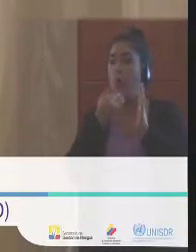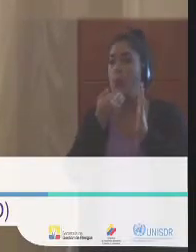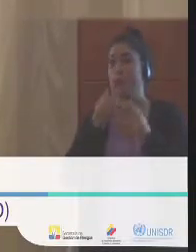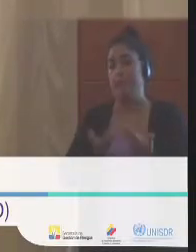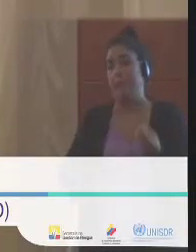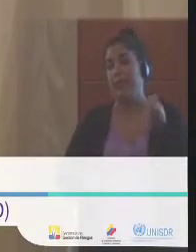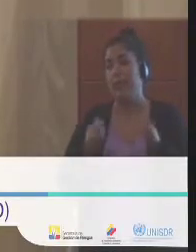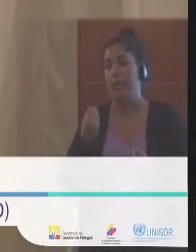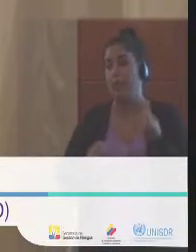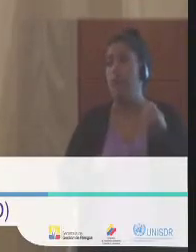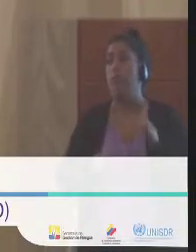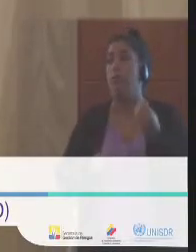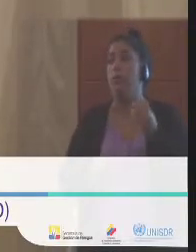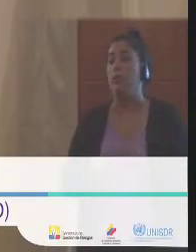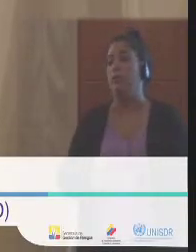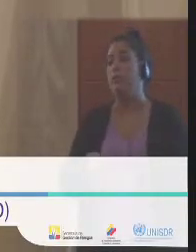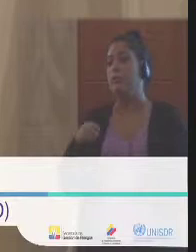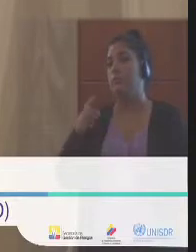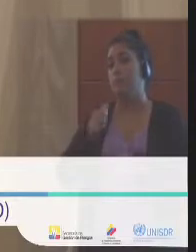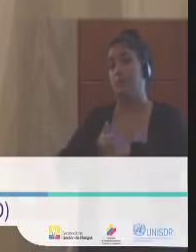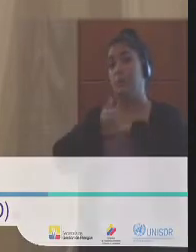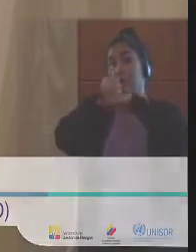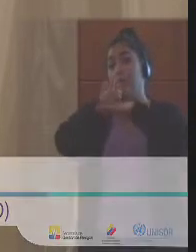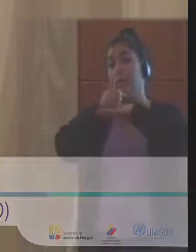doctor Carlos Iván Márquez, él es el director